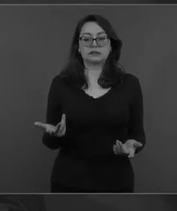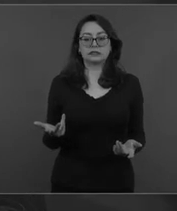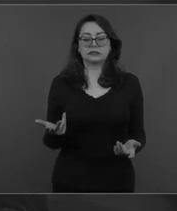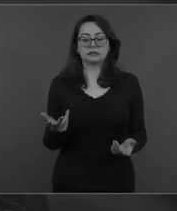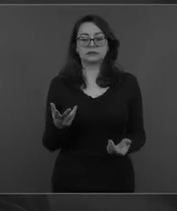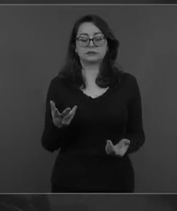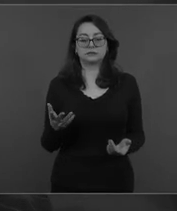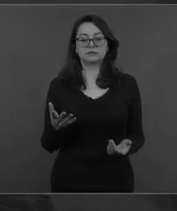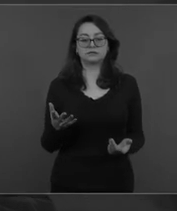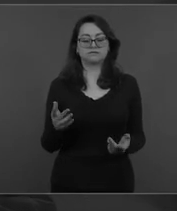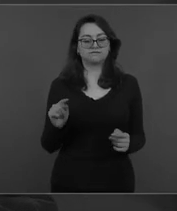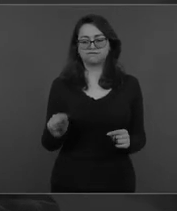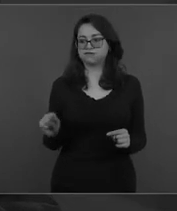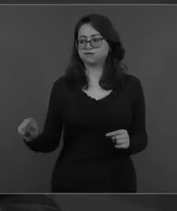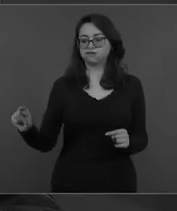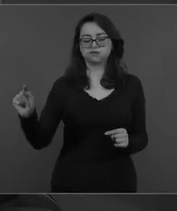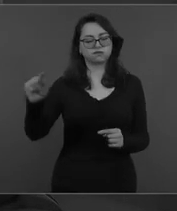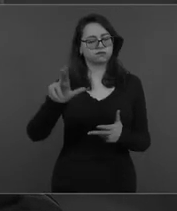de Benítez,